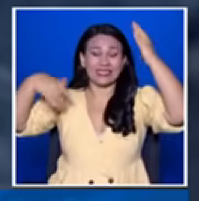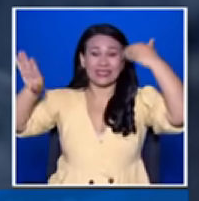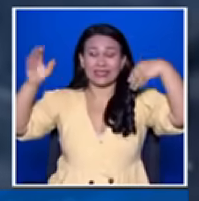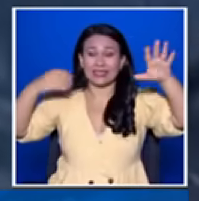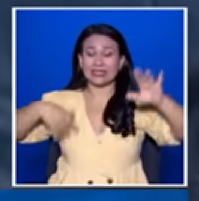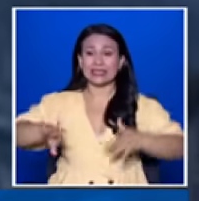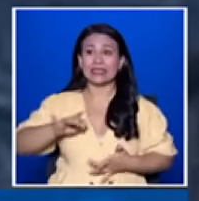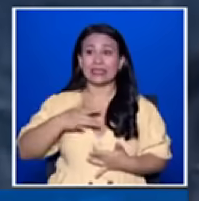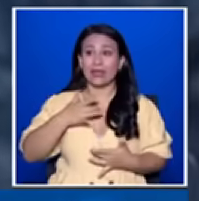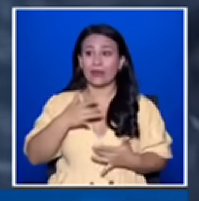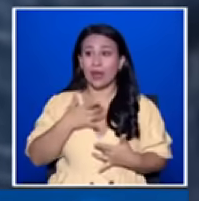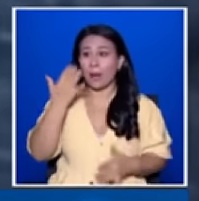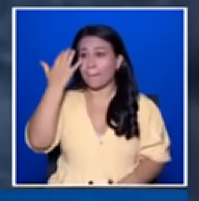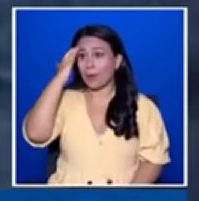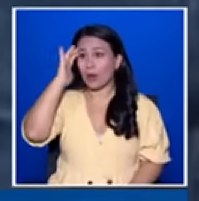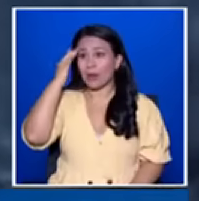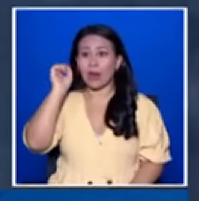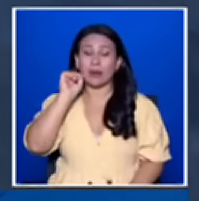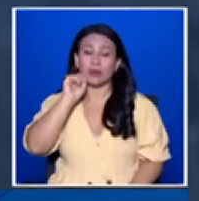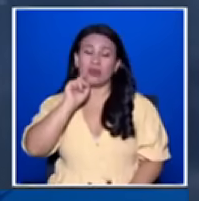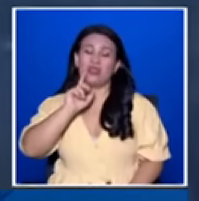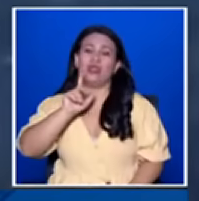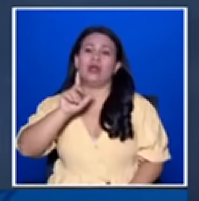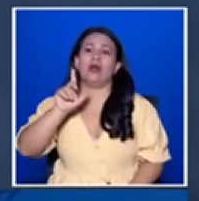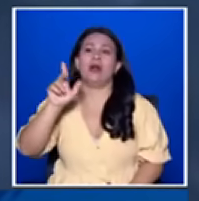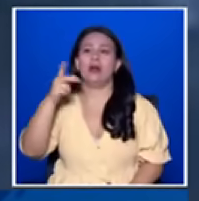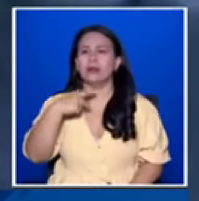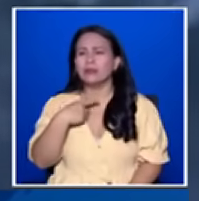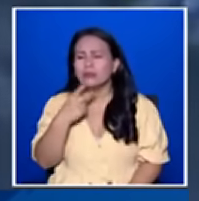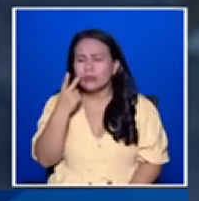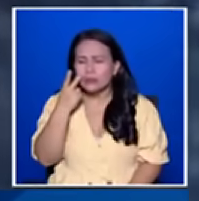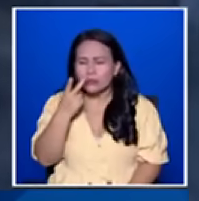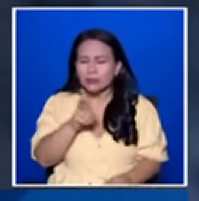sentía como estaban preocupadas. Se veía algo,